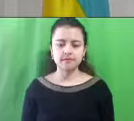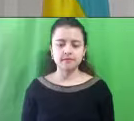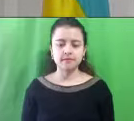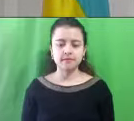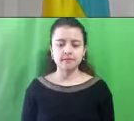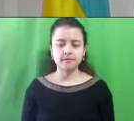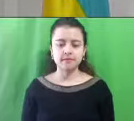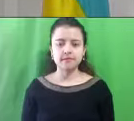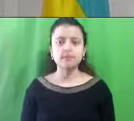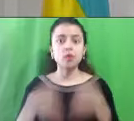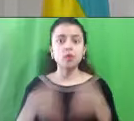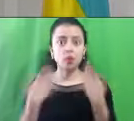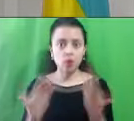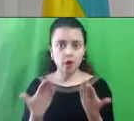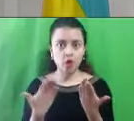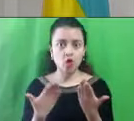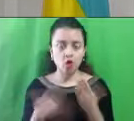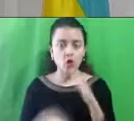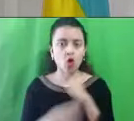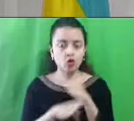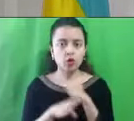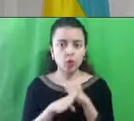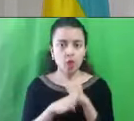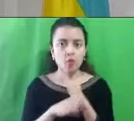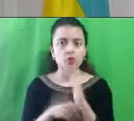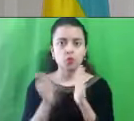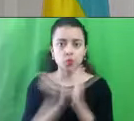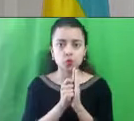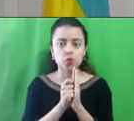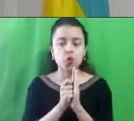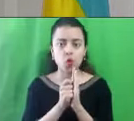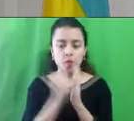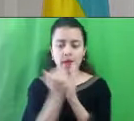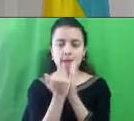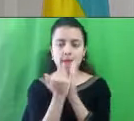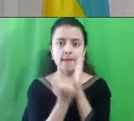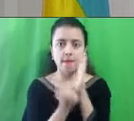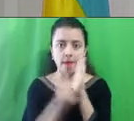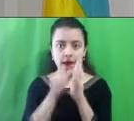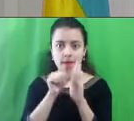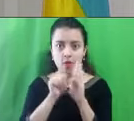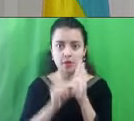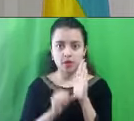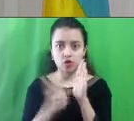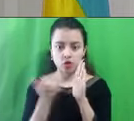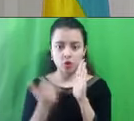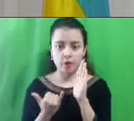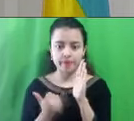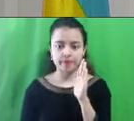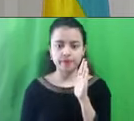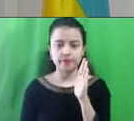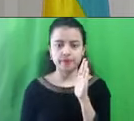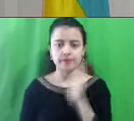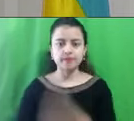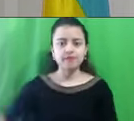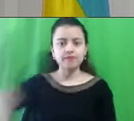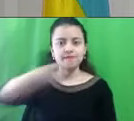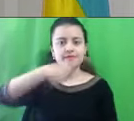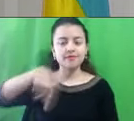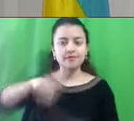Bueno, continuamos precisamente en esa rendición de cuentas. Desearles a ustedes que estén muy